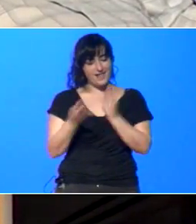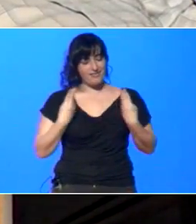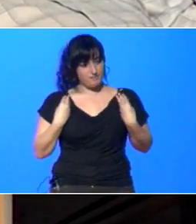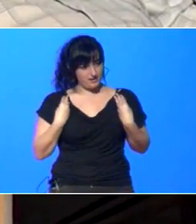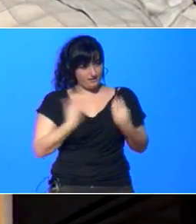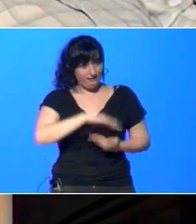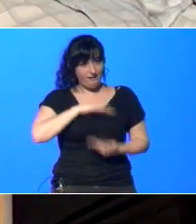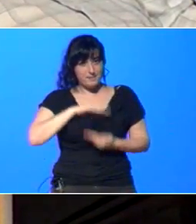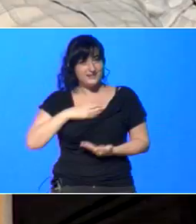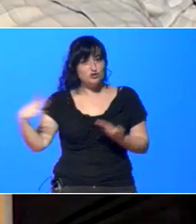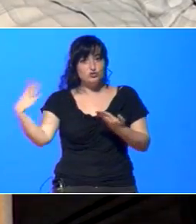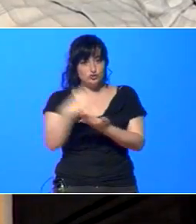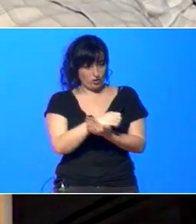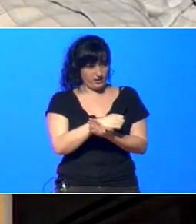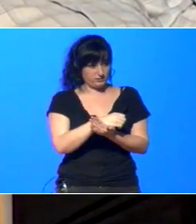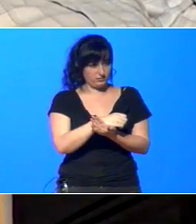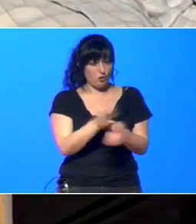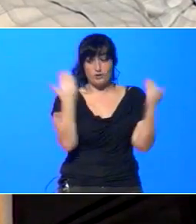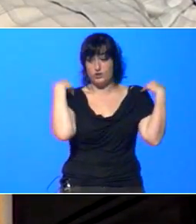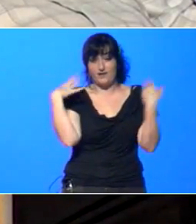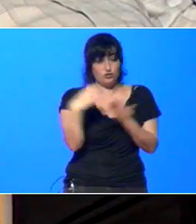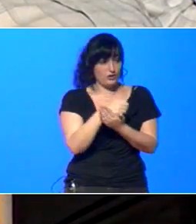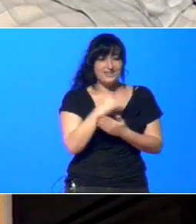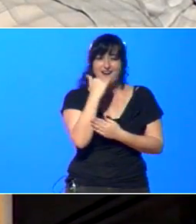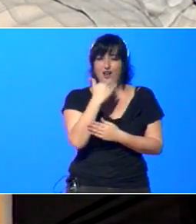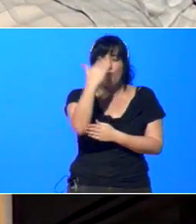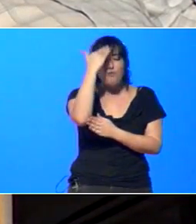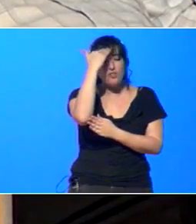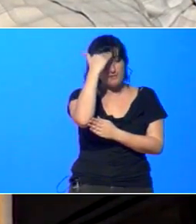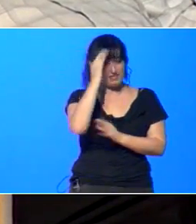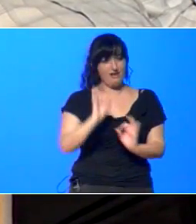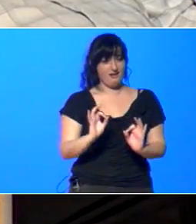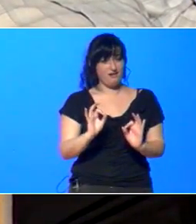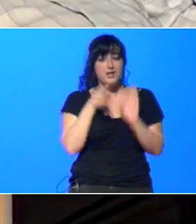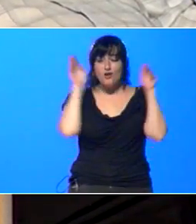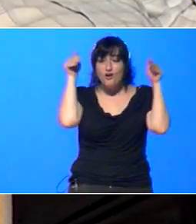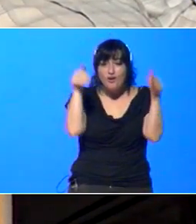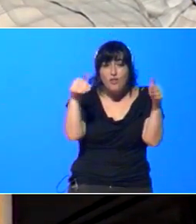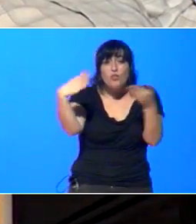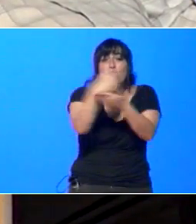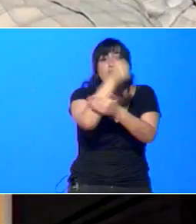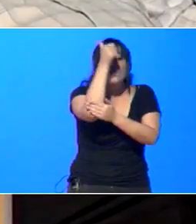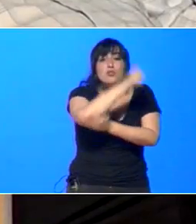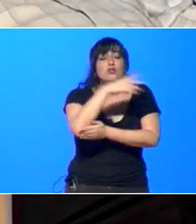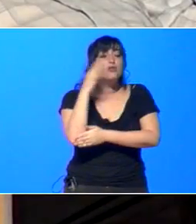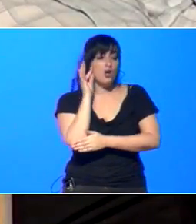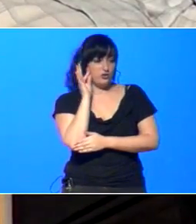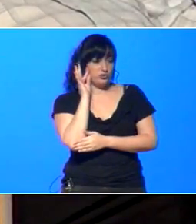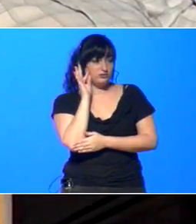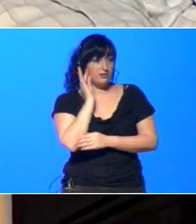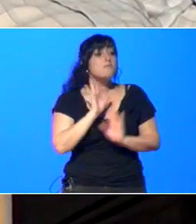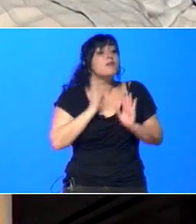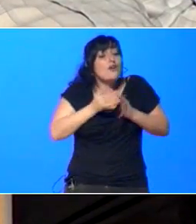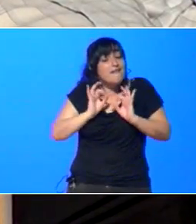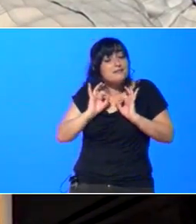competencias. Es fundamental, pero para todos y para todas, pero especialmente para el